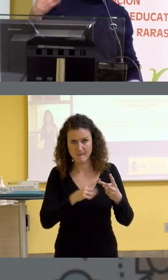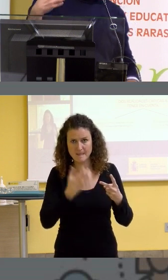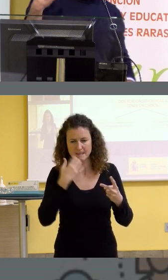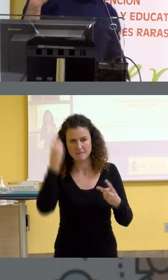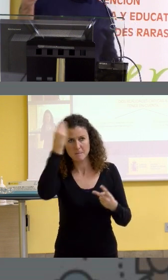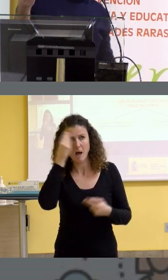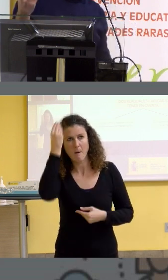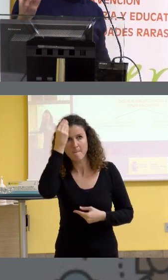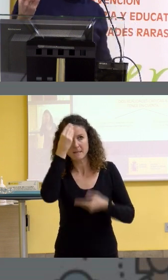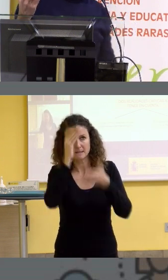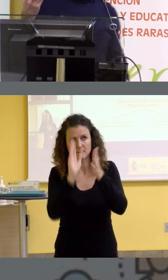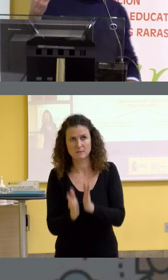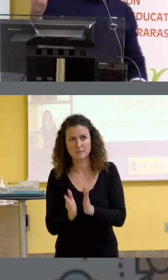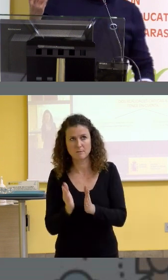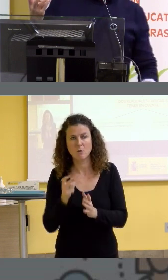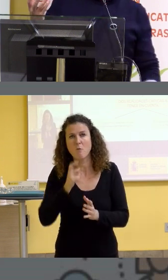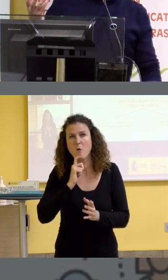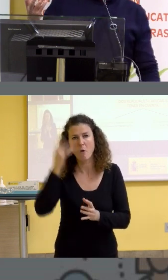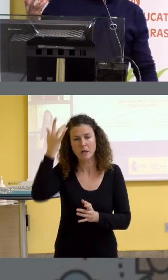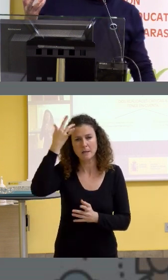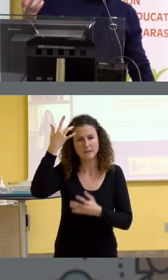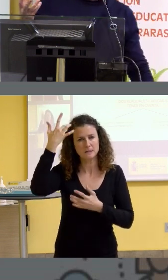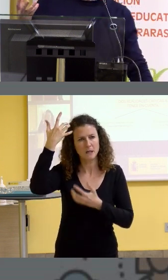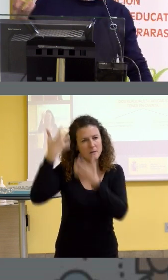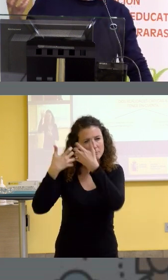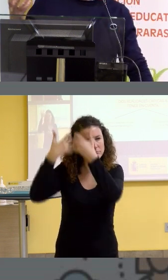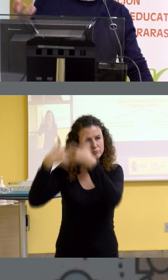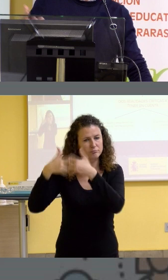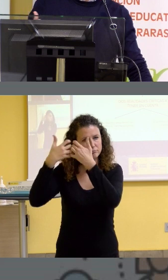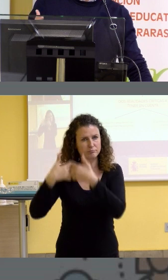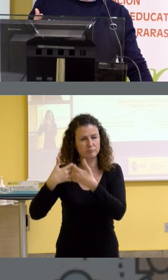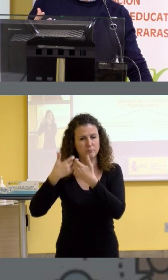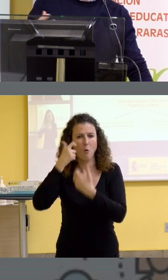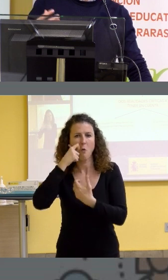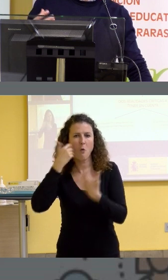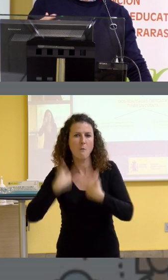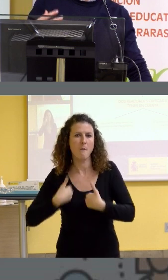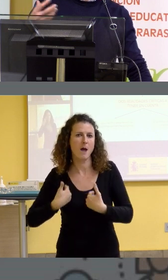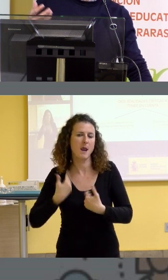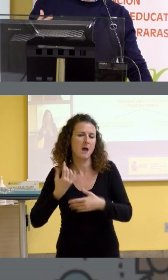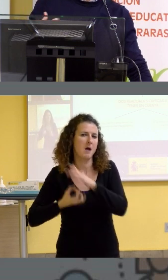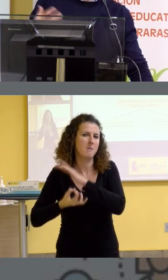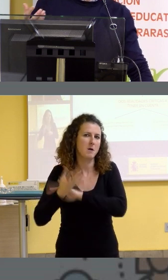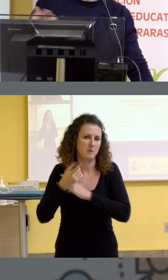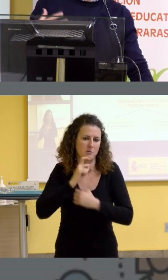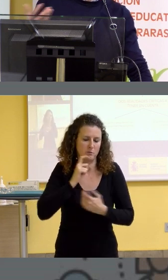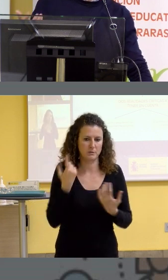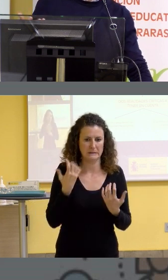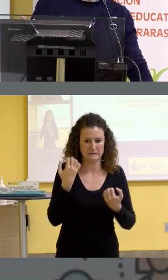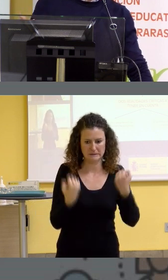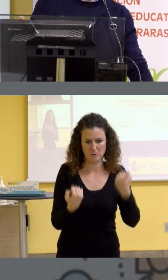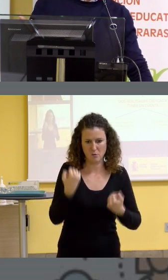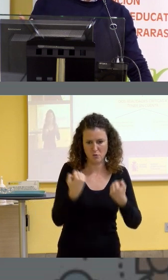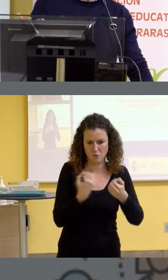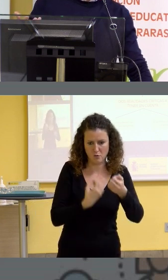cómo se construye una mente humana. ¿Vale? Porque claro, si yo no sé cómo se fabrica un coche no lo voy a saber